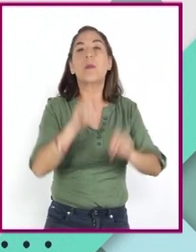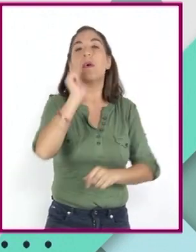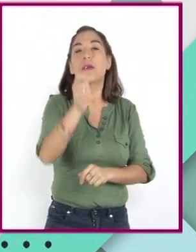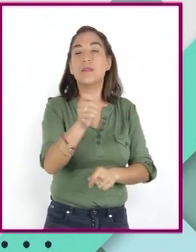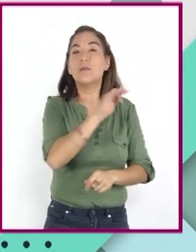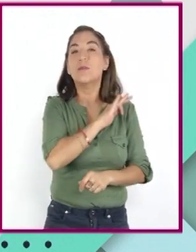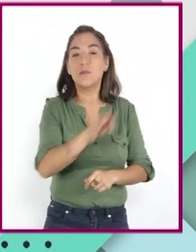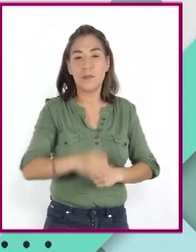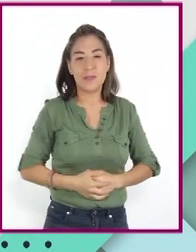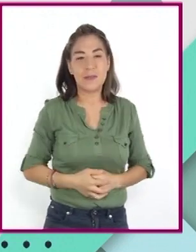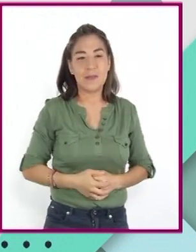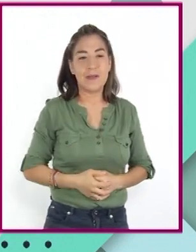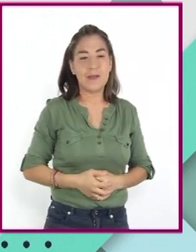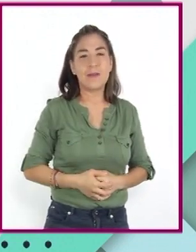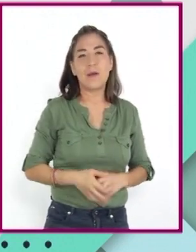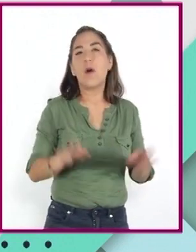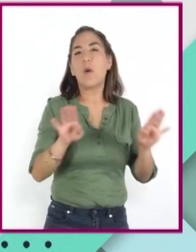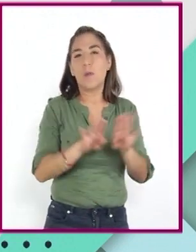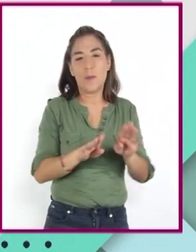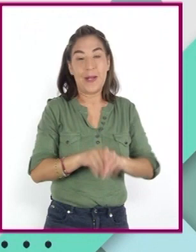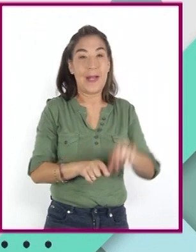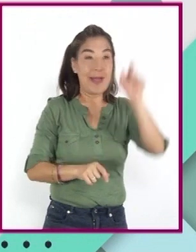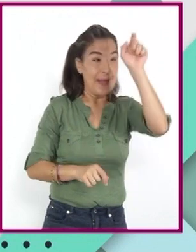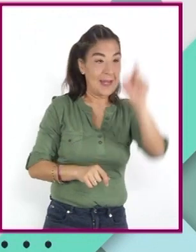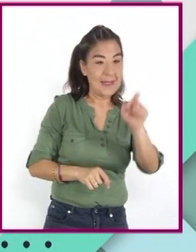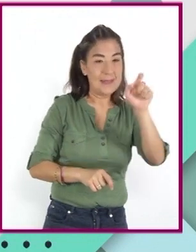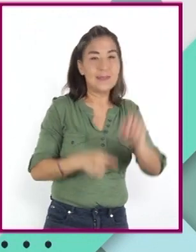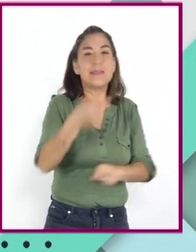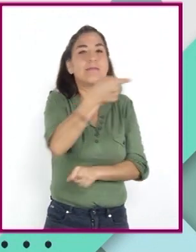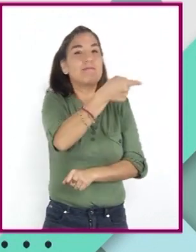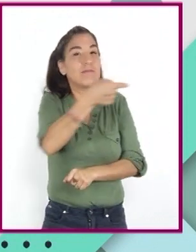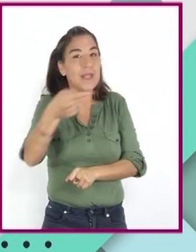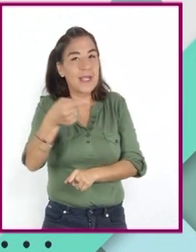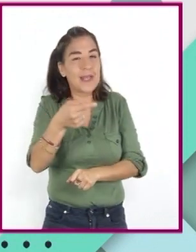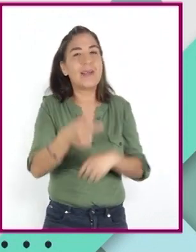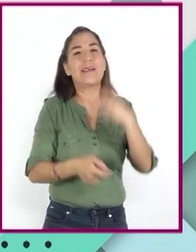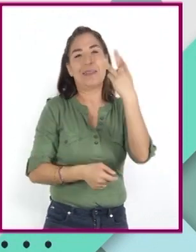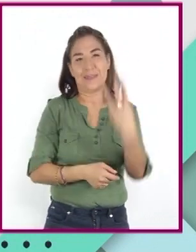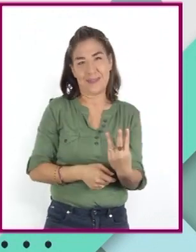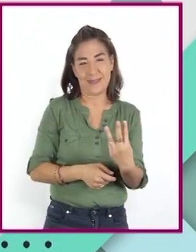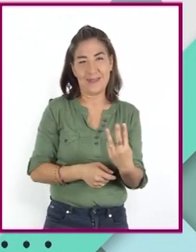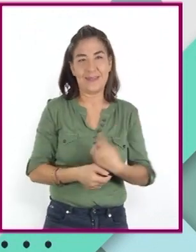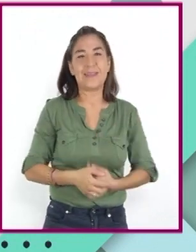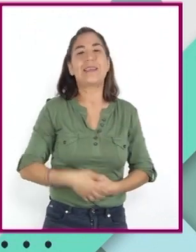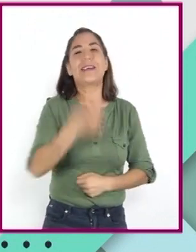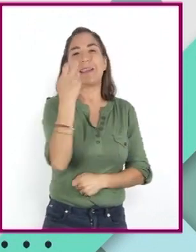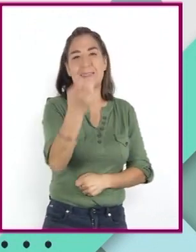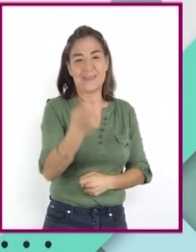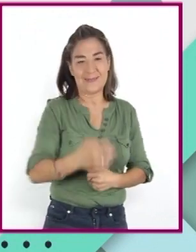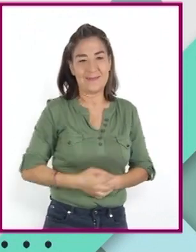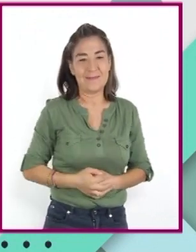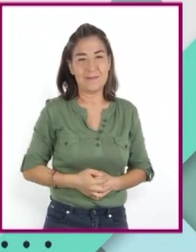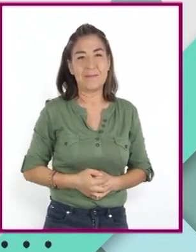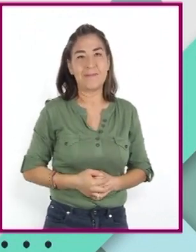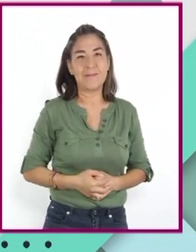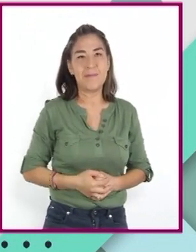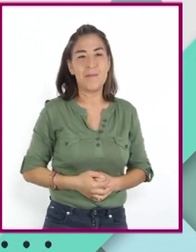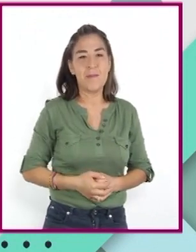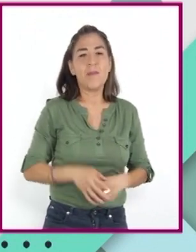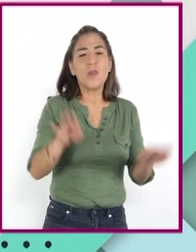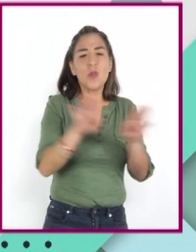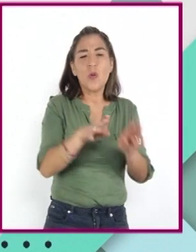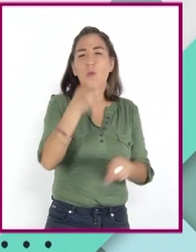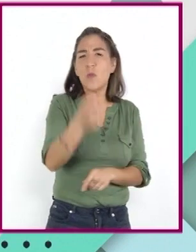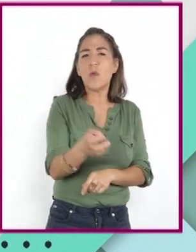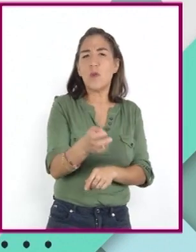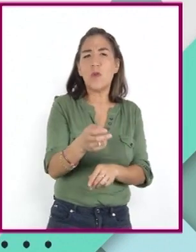correcta sería o quedaría como x entre 3. Exacto. Pero este